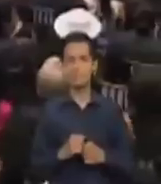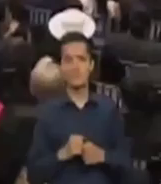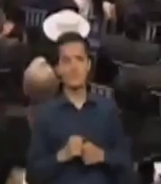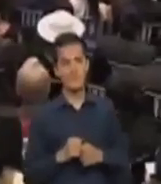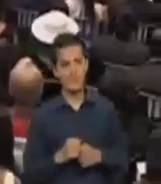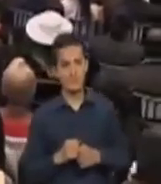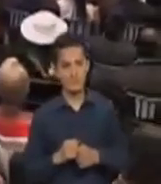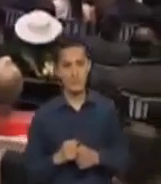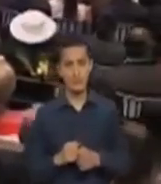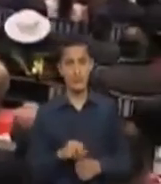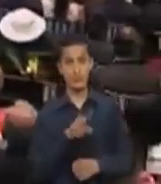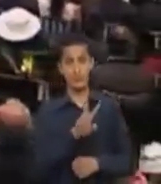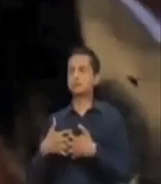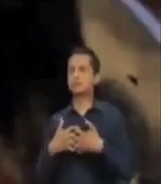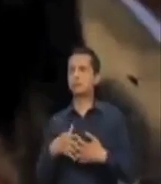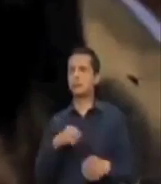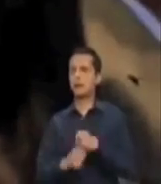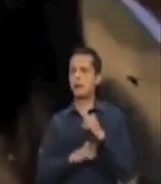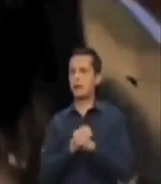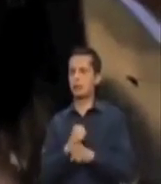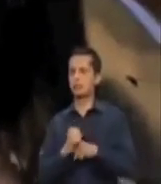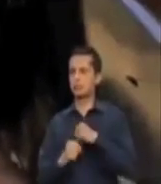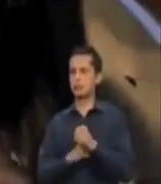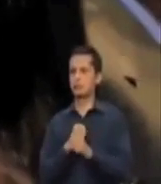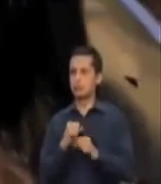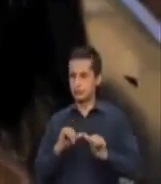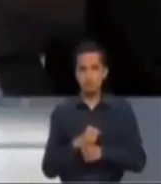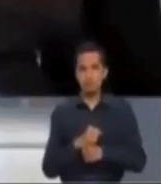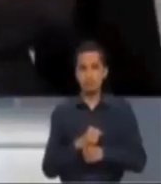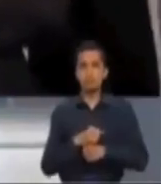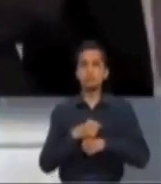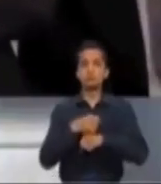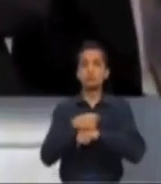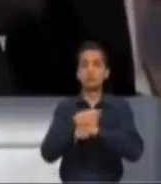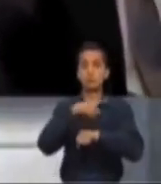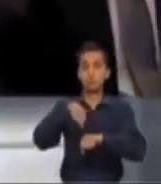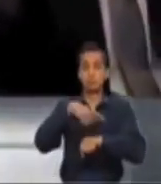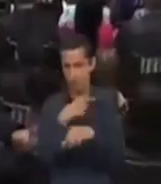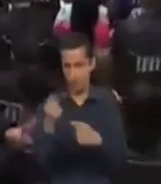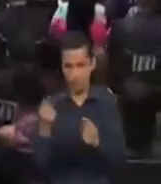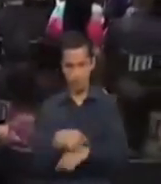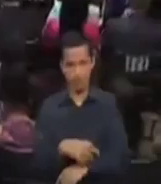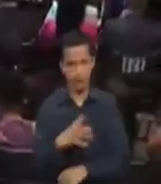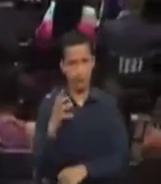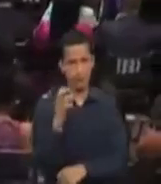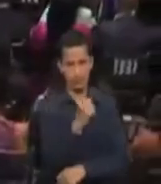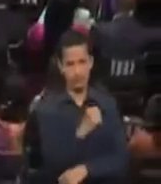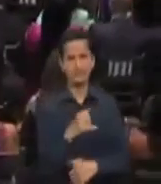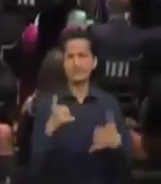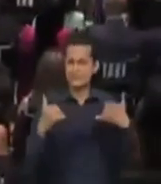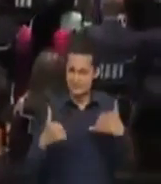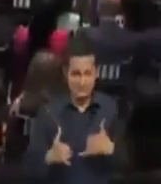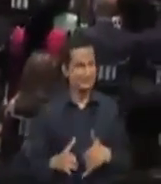a la Asamblea Nacional como invitados al informe a la Nación del presidente de la República, Rafael